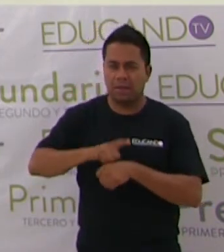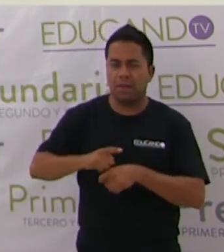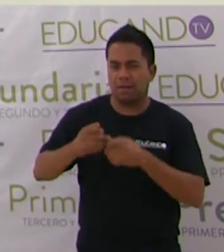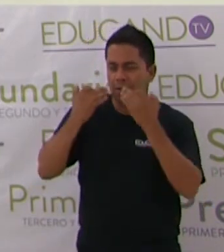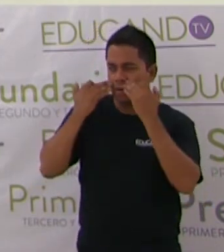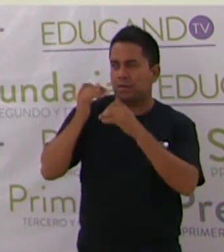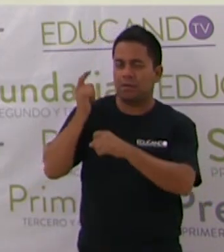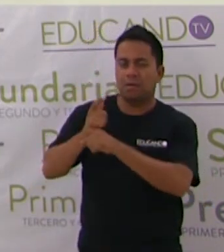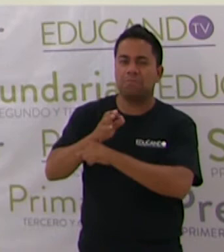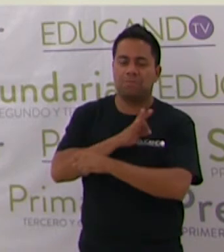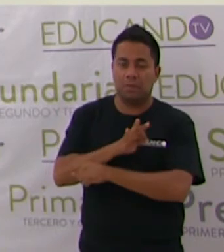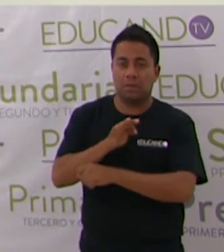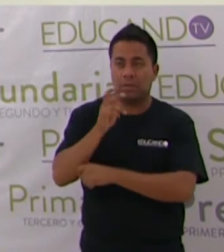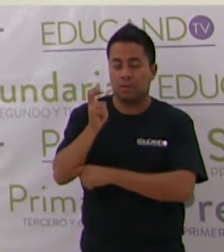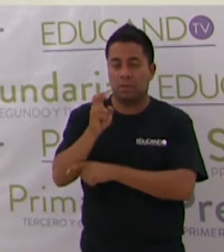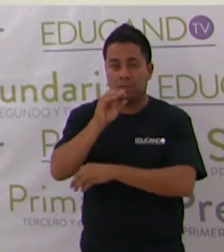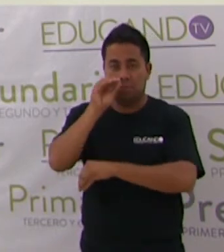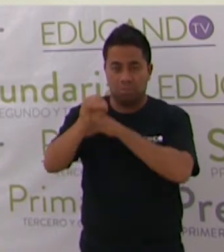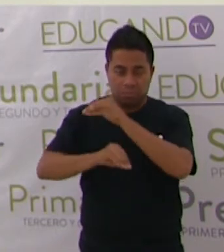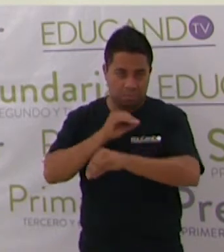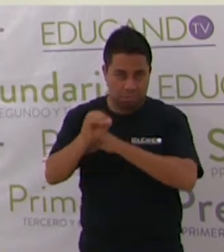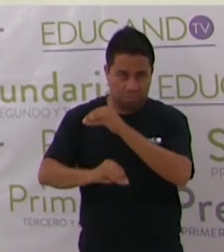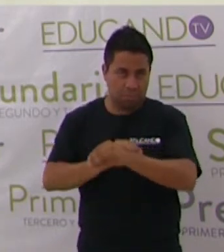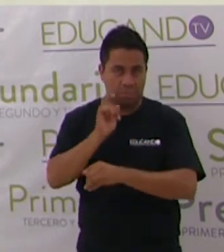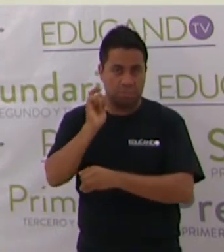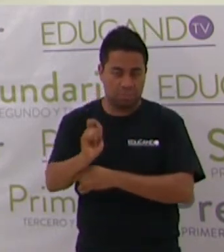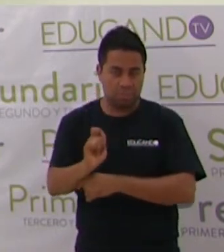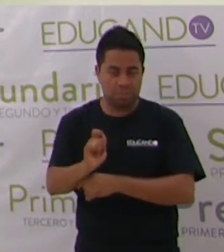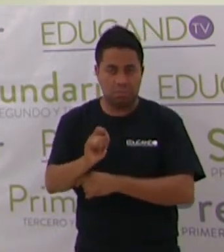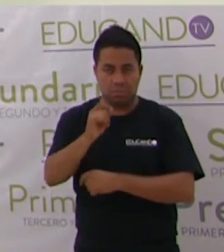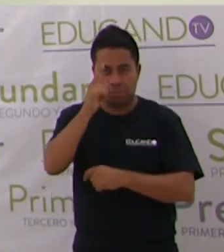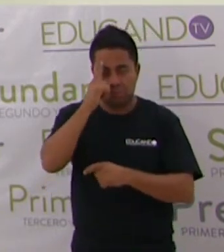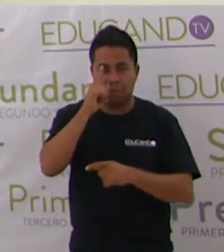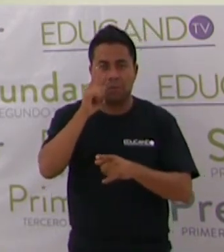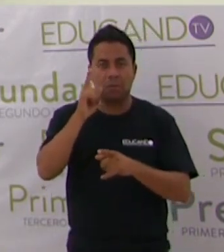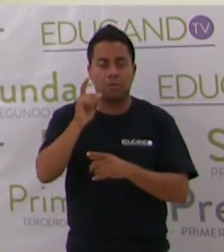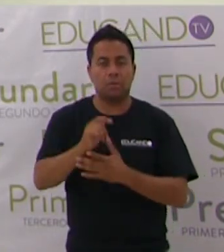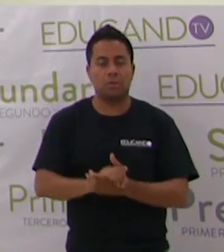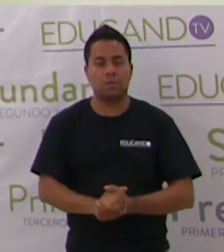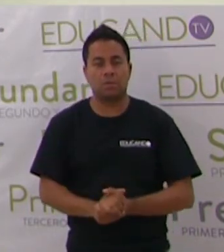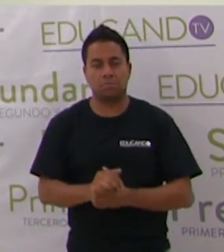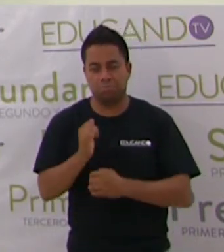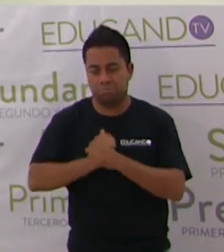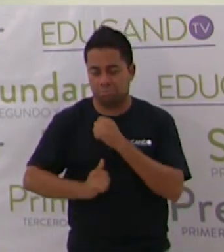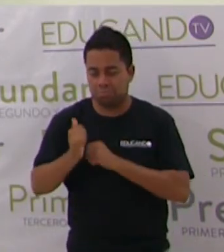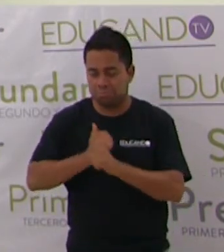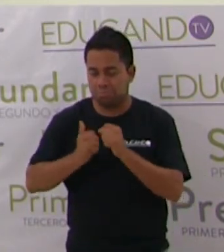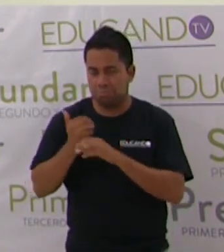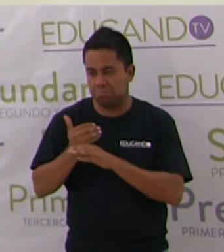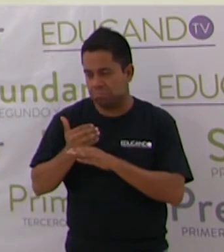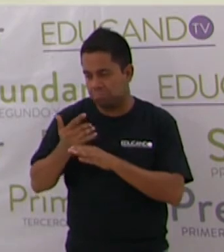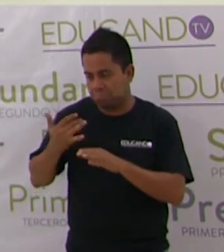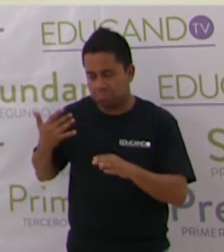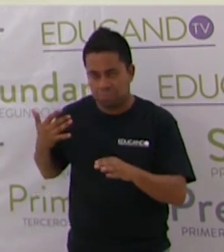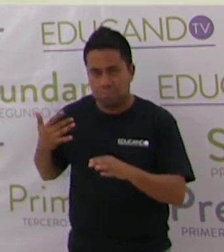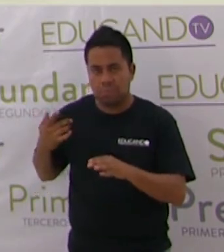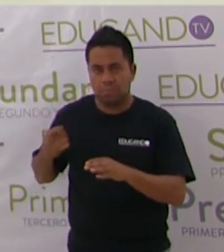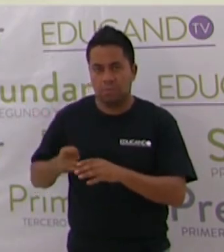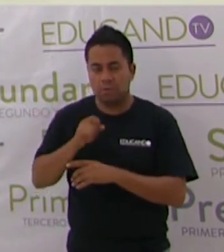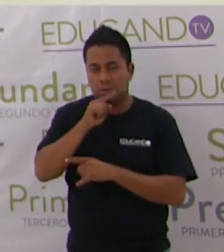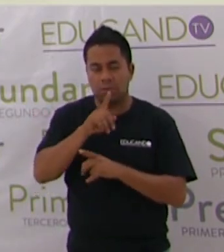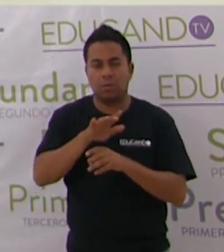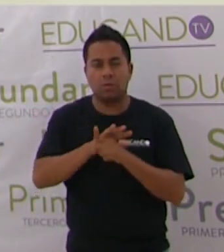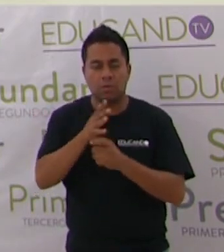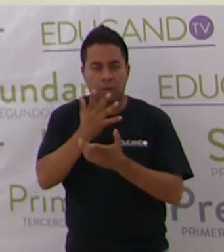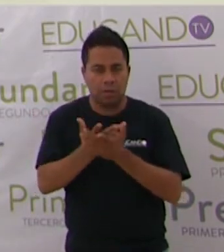gráfica está representando en los años que han pasado y la